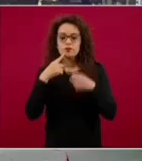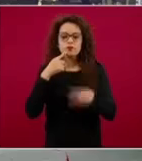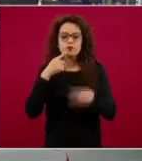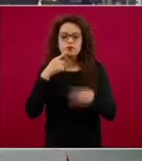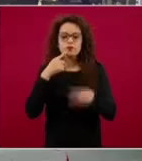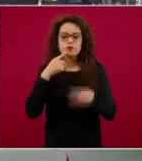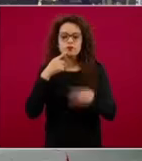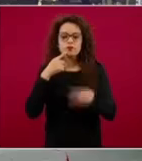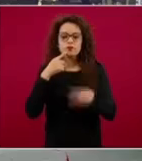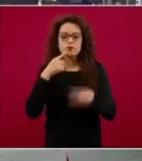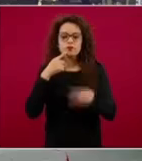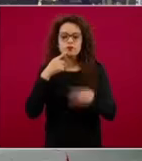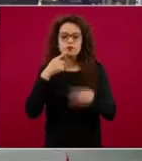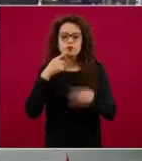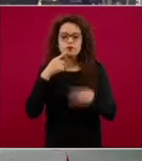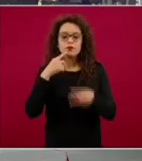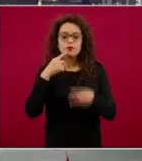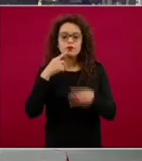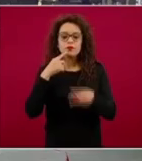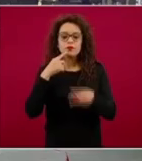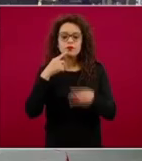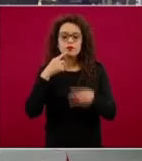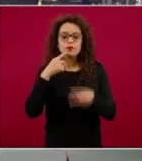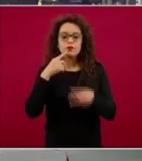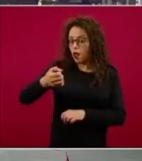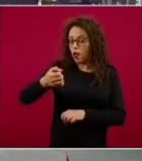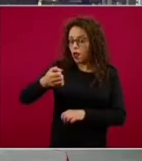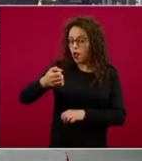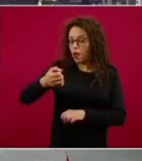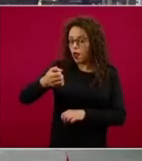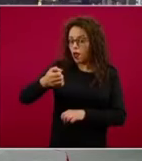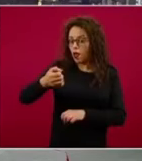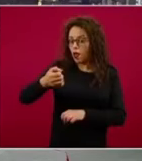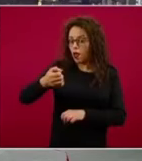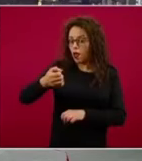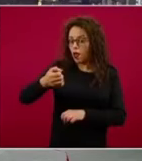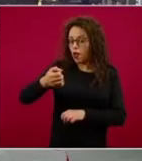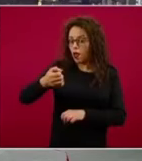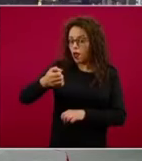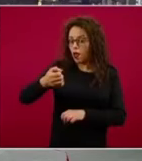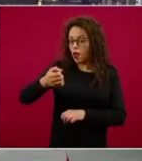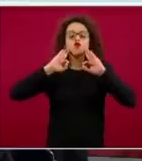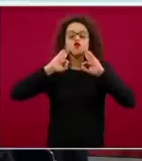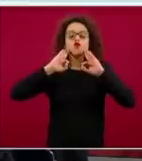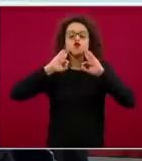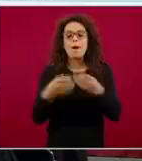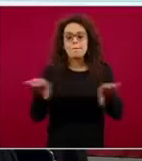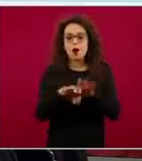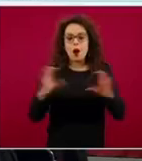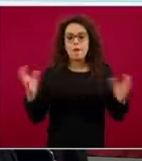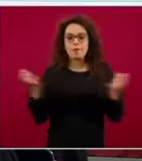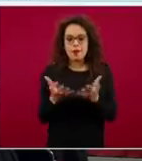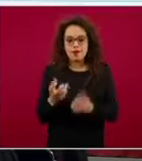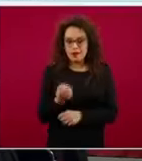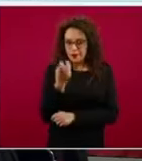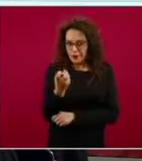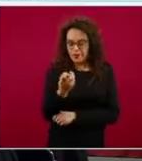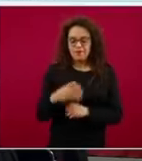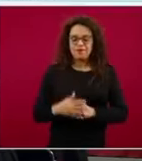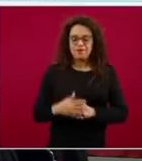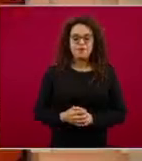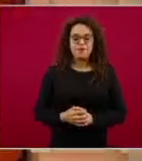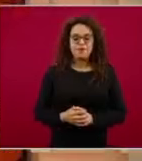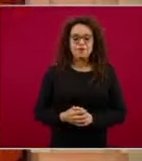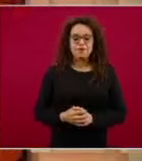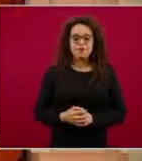fue mejorando y cada entidad federativa ha tenido su propia forma de realizar esta actividad. Pero como lo comentó